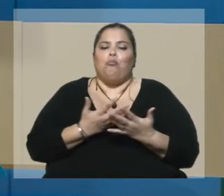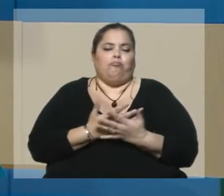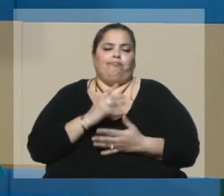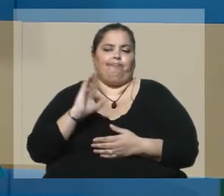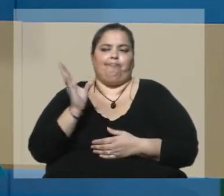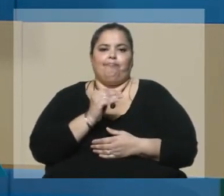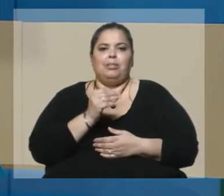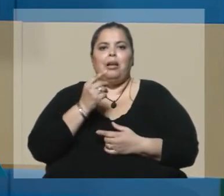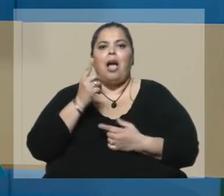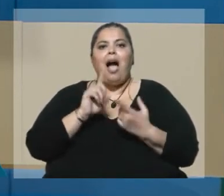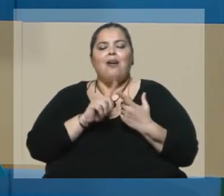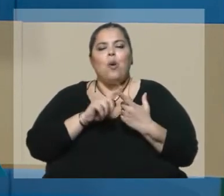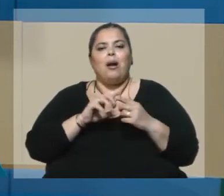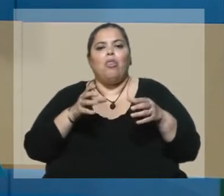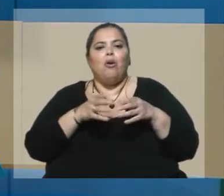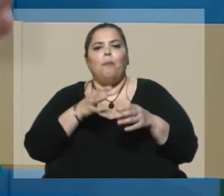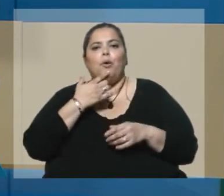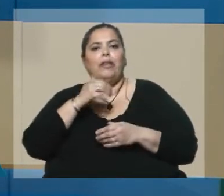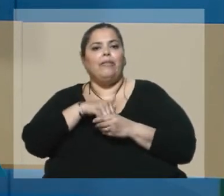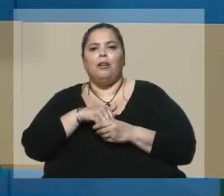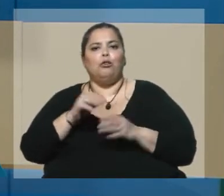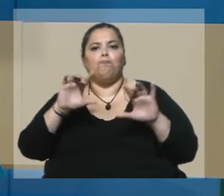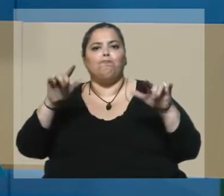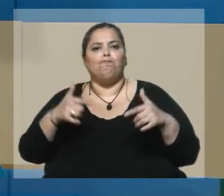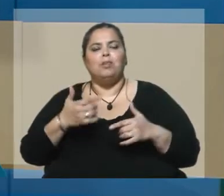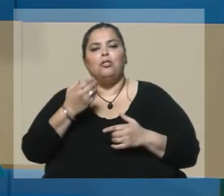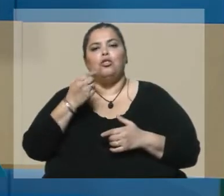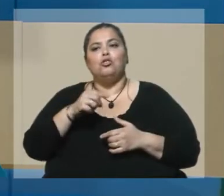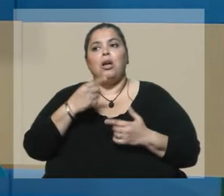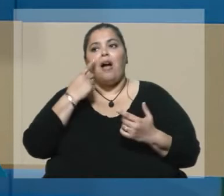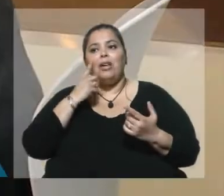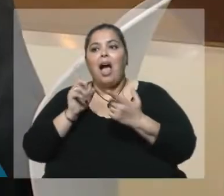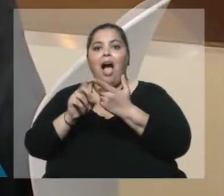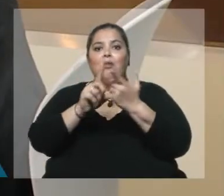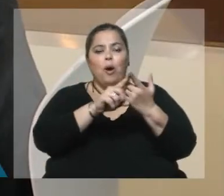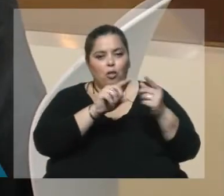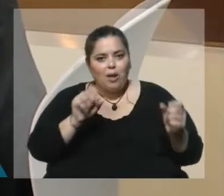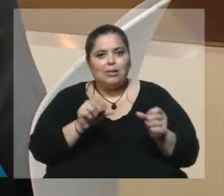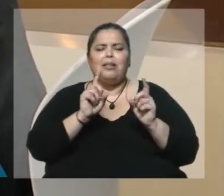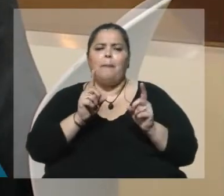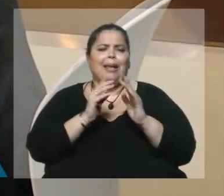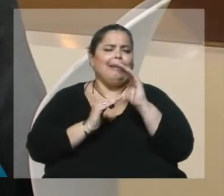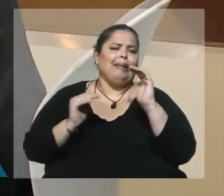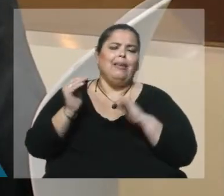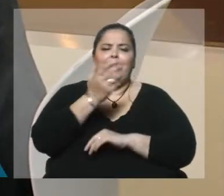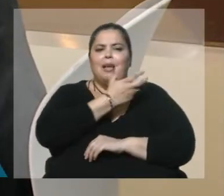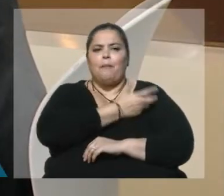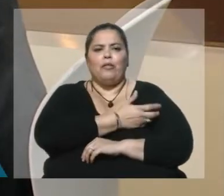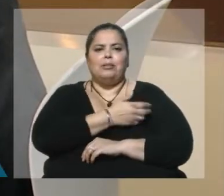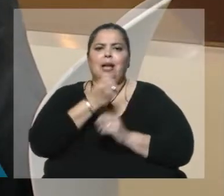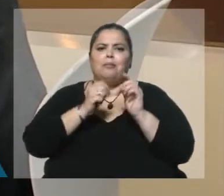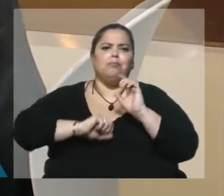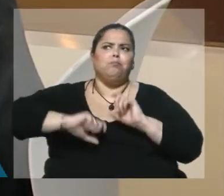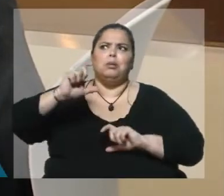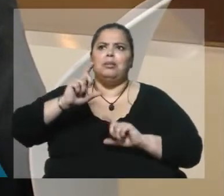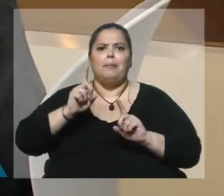en el sector político argentino como para decir bueno Vamos a ponernos de acuerdo y hacer esto sí también tiene niveles de pobreza altos también siempre está un riesgo de un